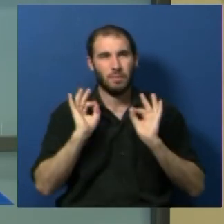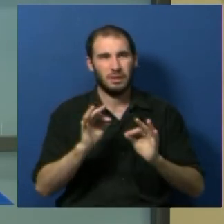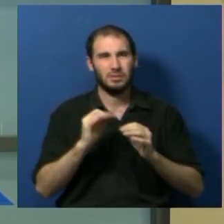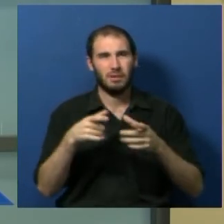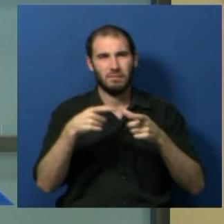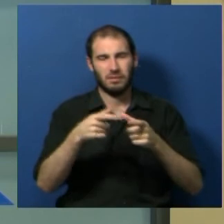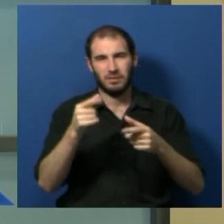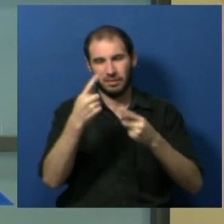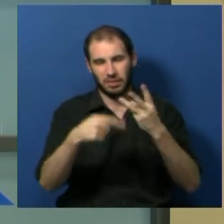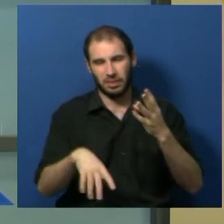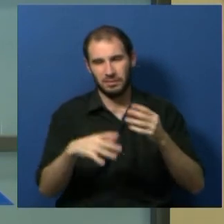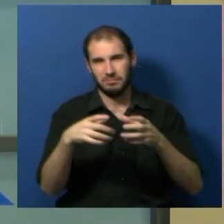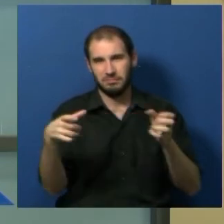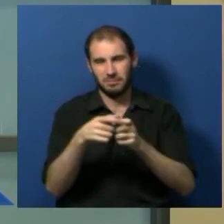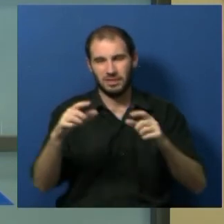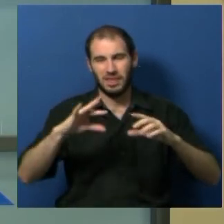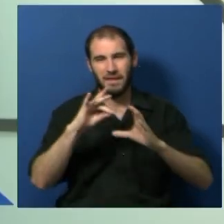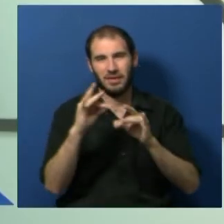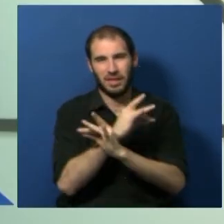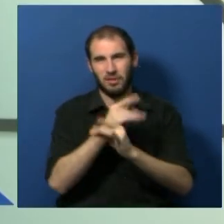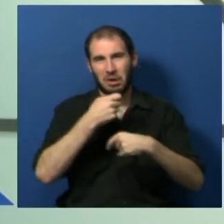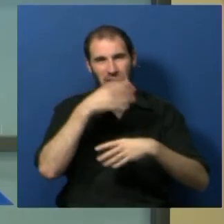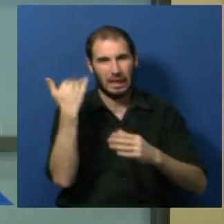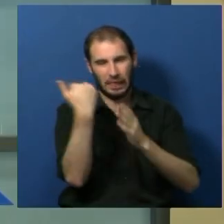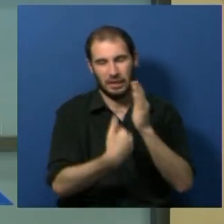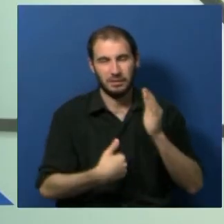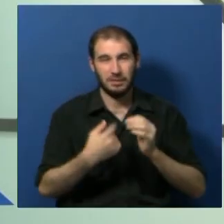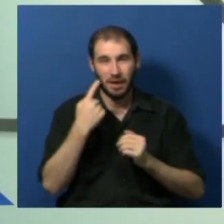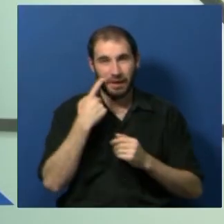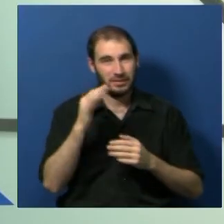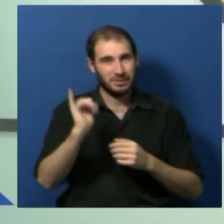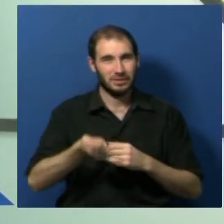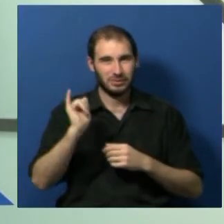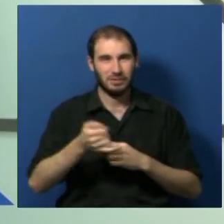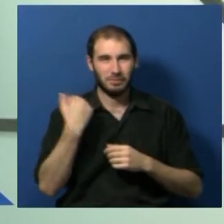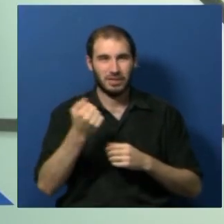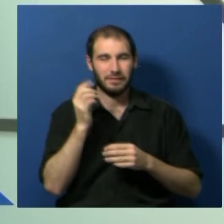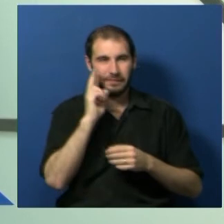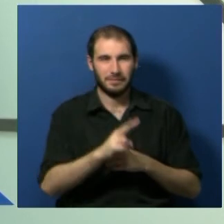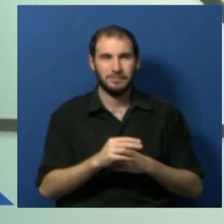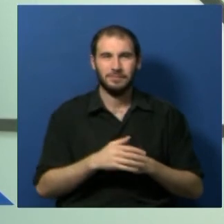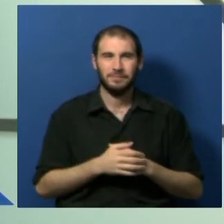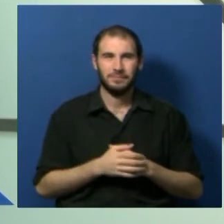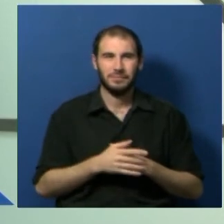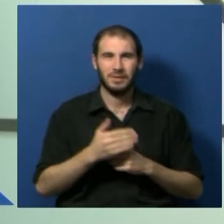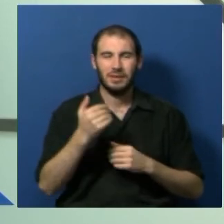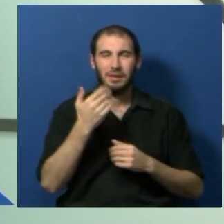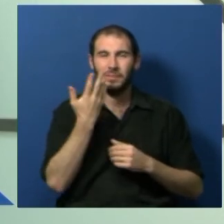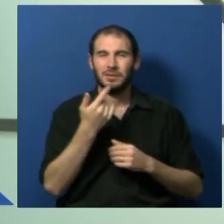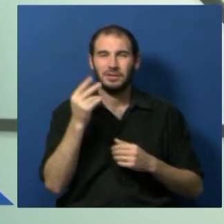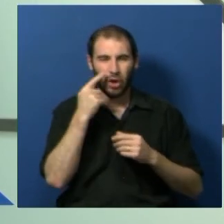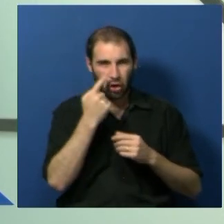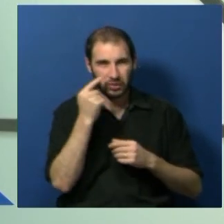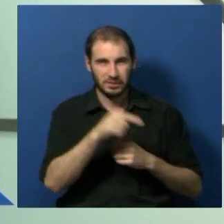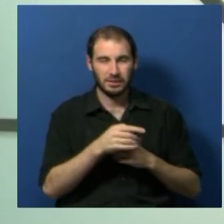formato digital pequeño, grande, DVD. Lo llevas con todo. Como sea. Hay que verlo sí o sí. Como sea, lo importante es ver. Absolutamente. Muchas Ulises, gracias. Ha sido un gusto conocerte